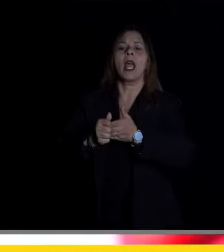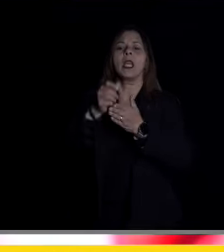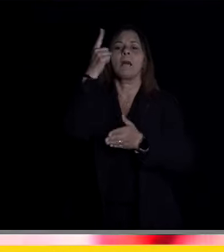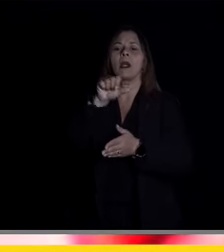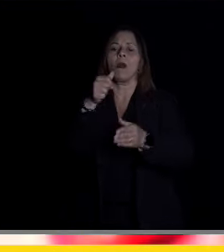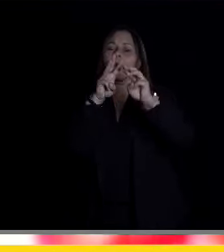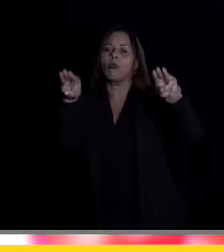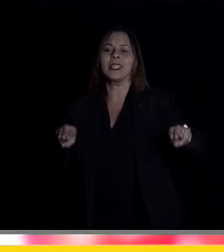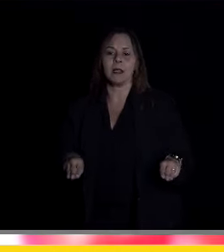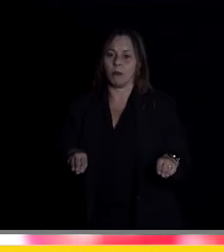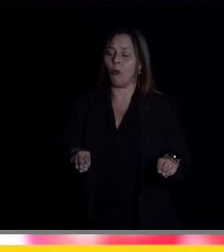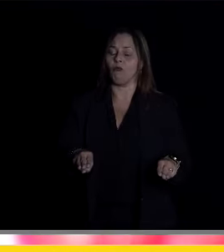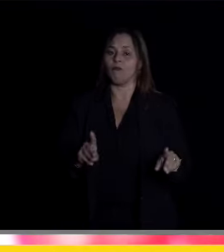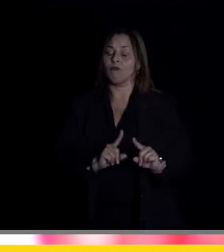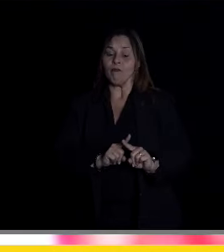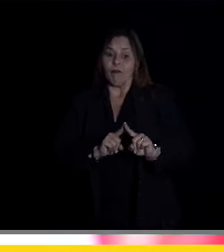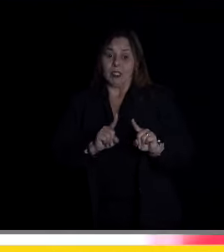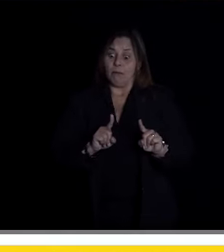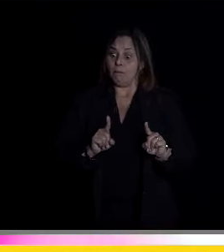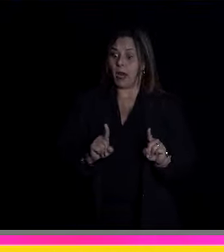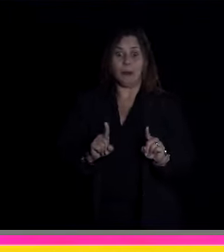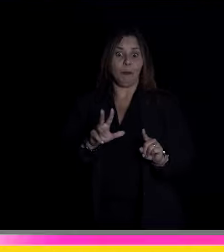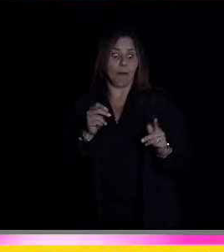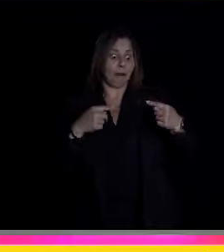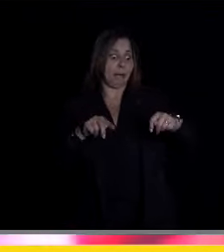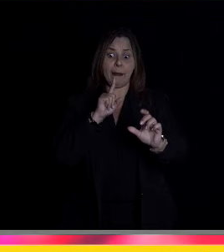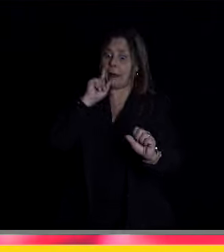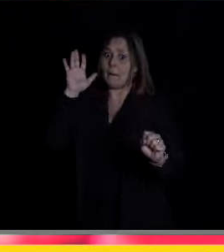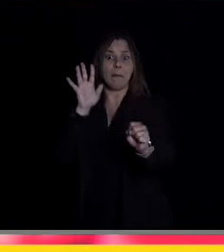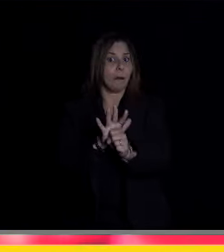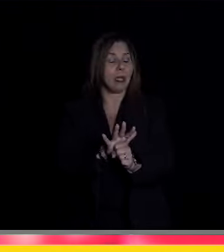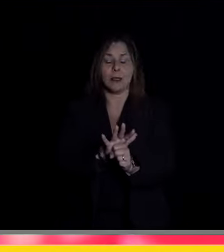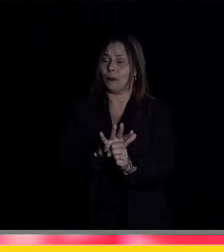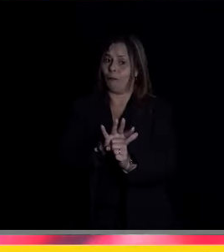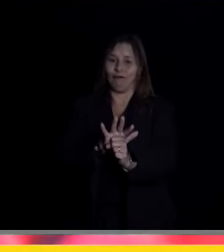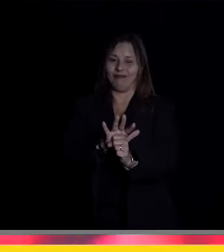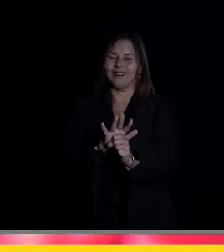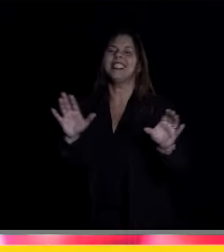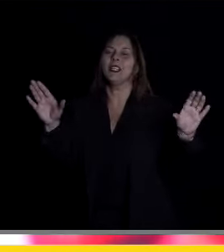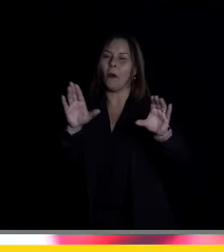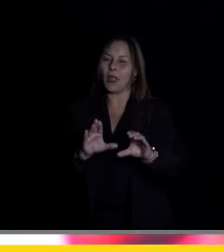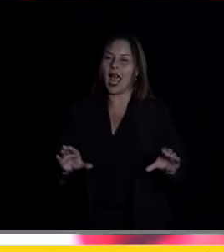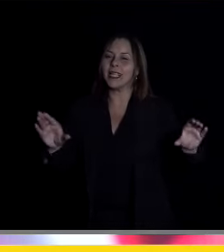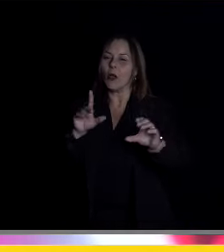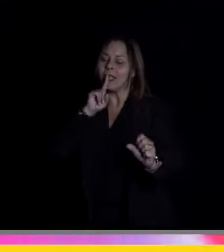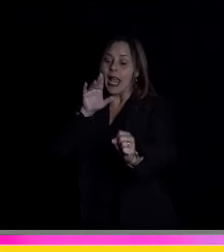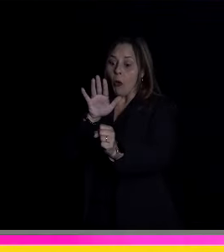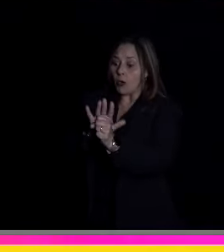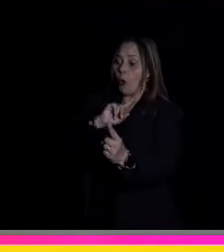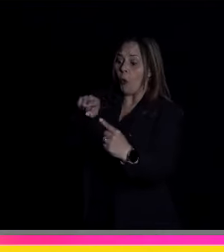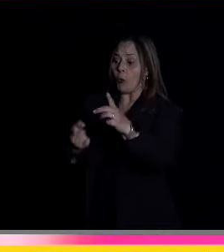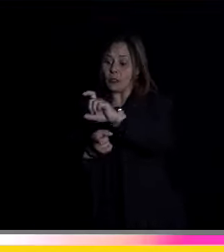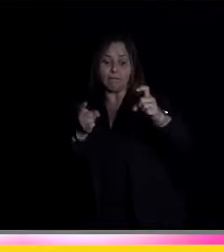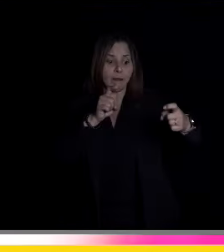municipios. Sin embargo, no solo se trata de compromiso, sino de acción. El compromiso, cuando se